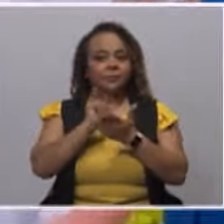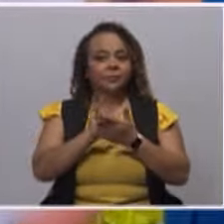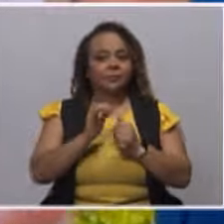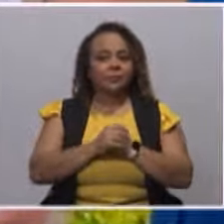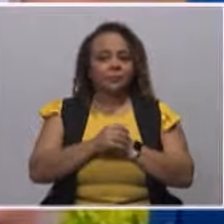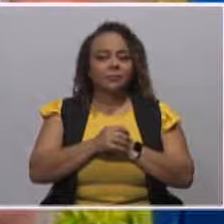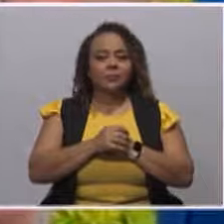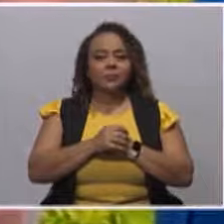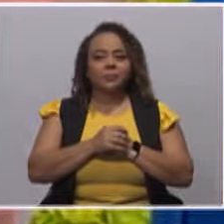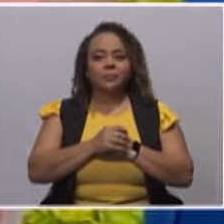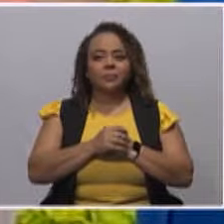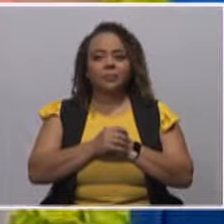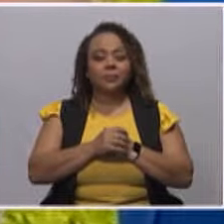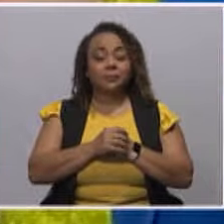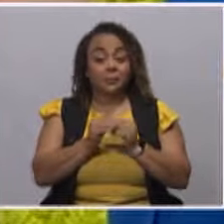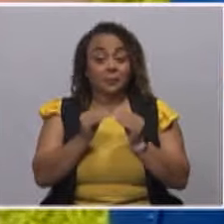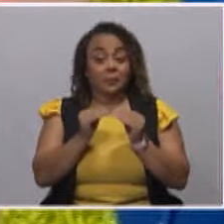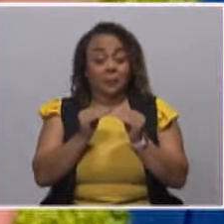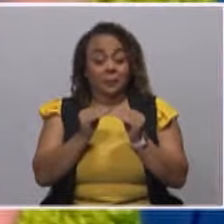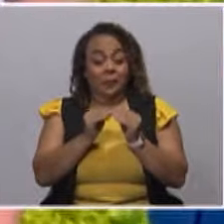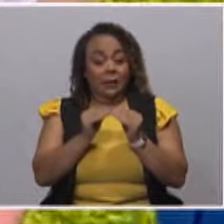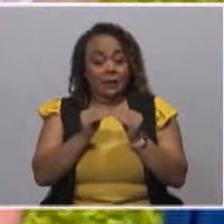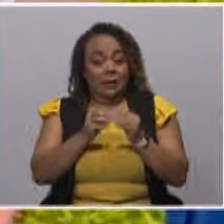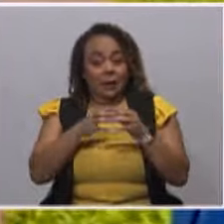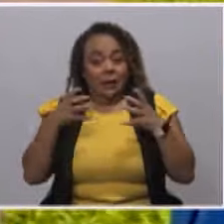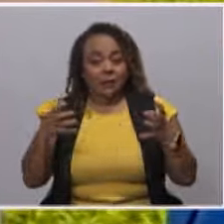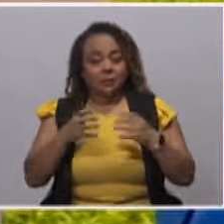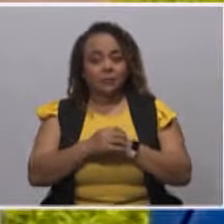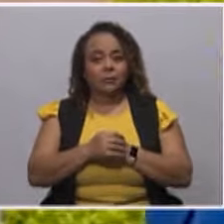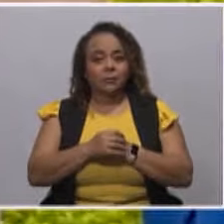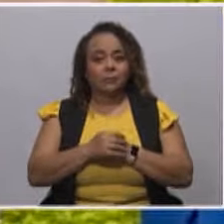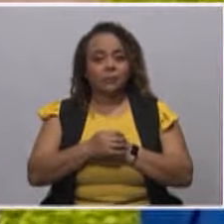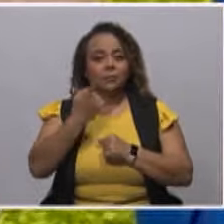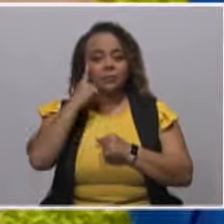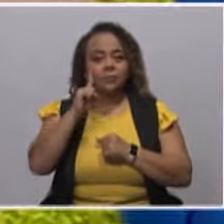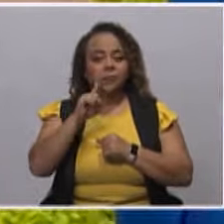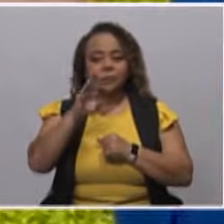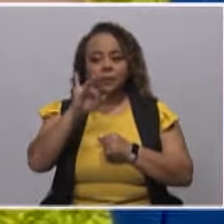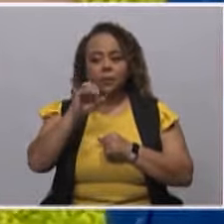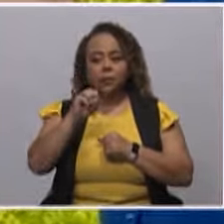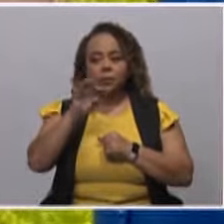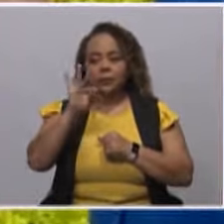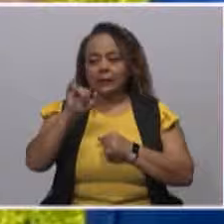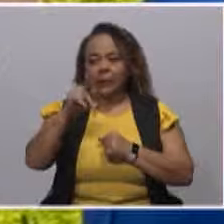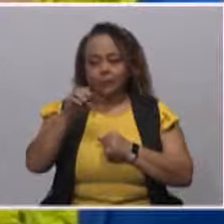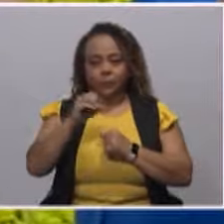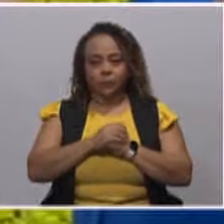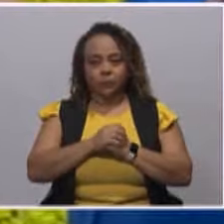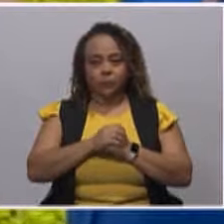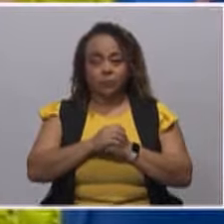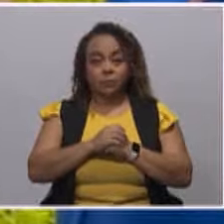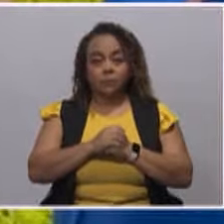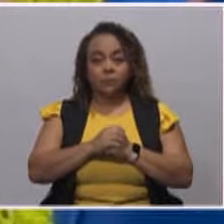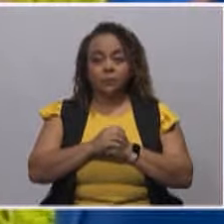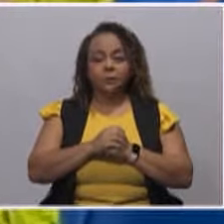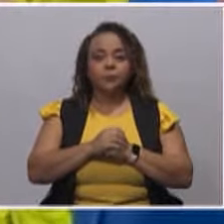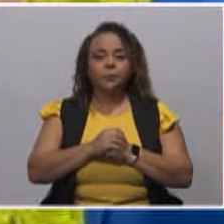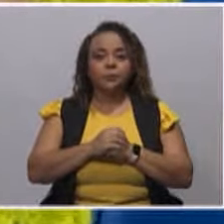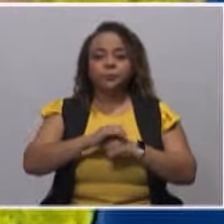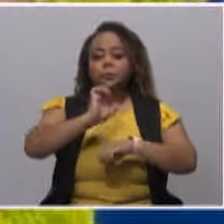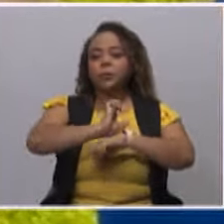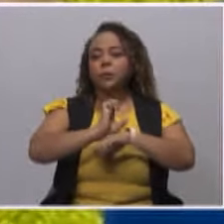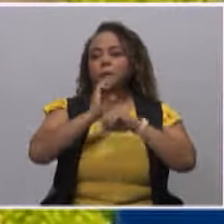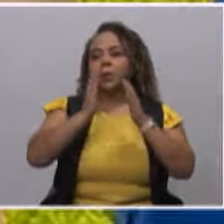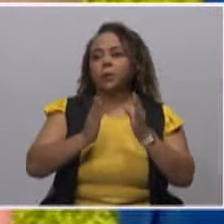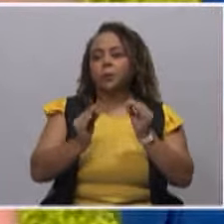ahí más grande es que es por el biotipo eh el ecuatoriano es más